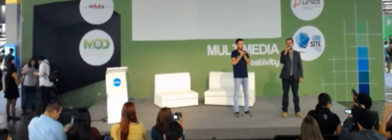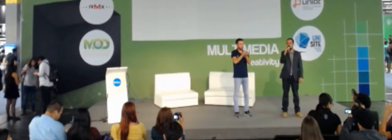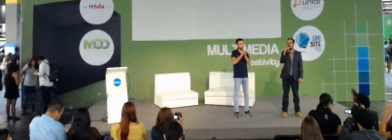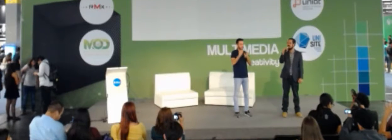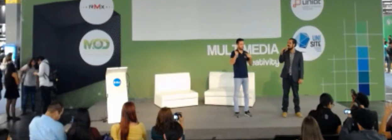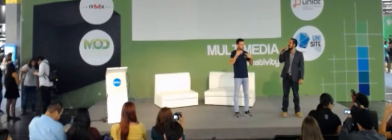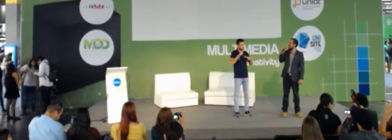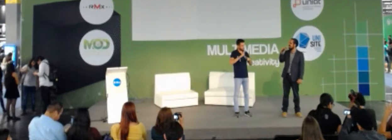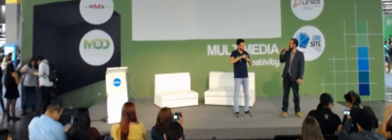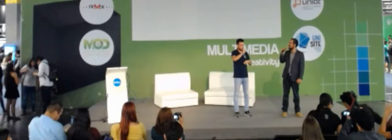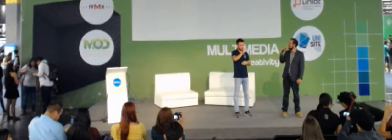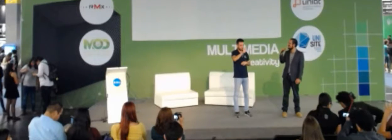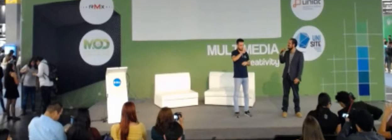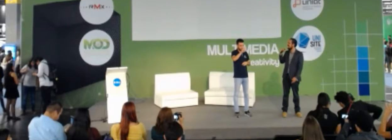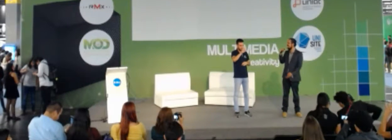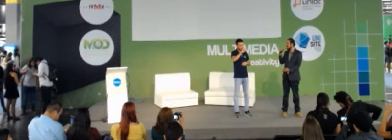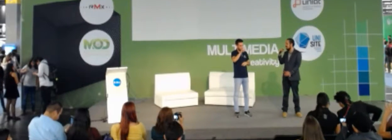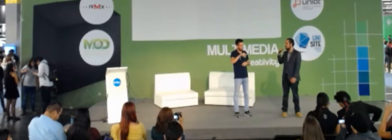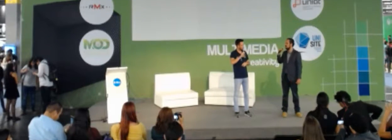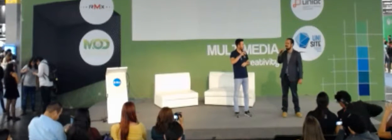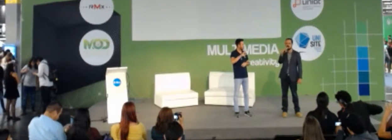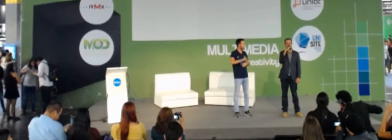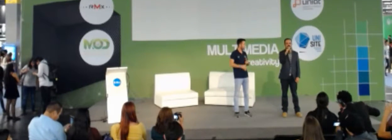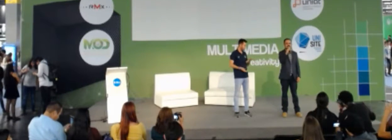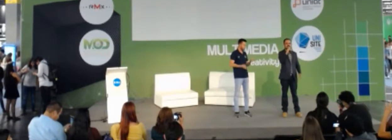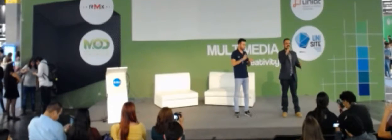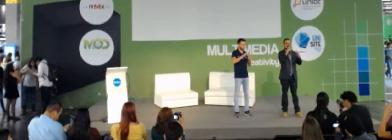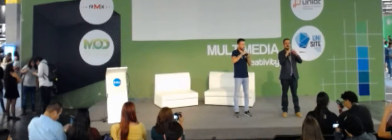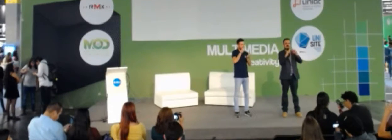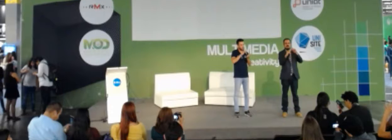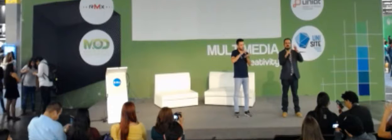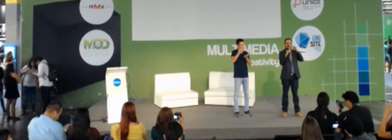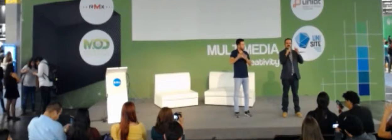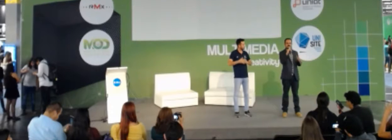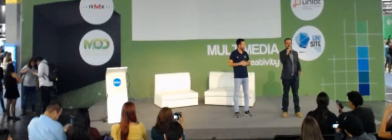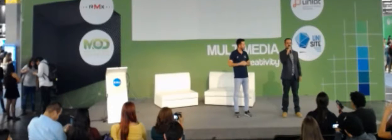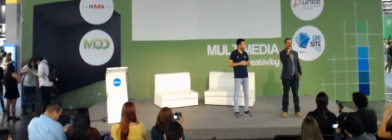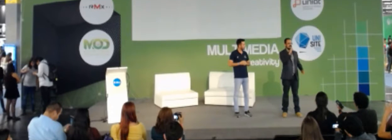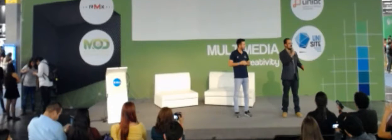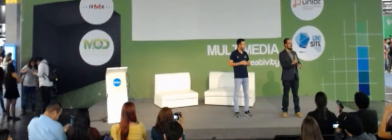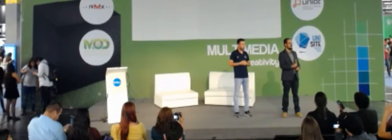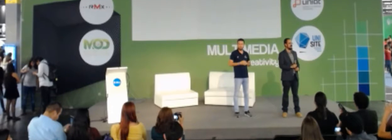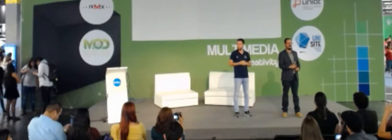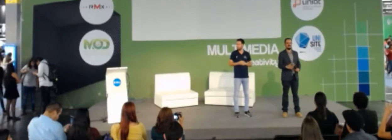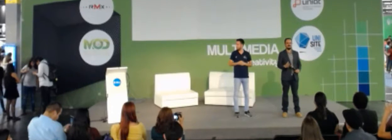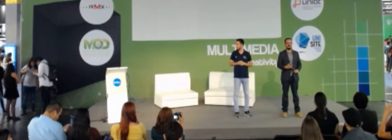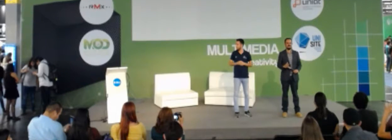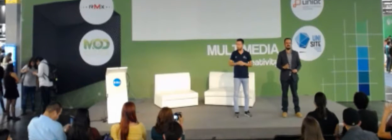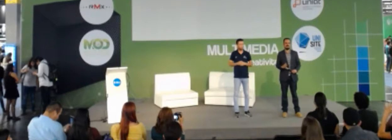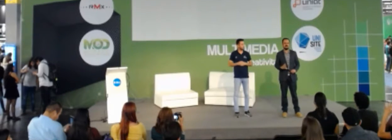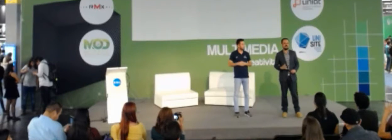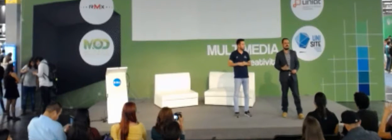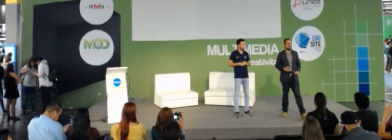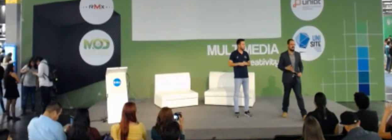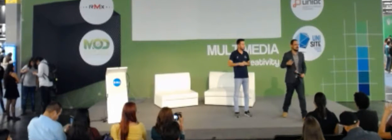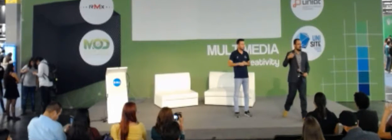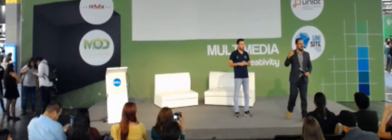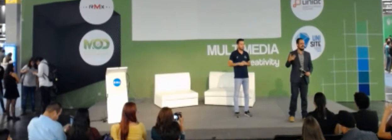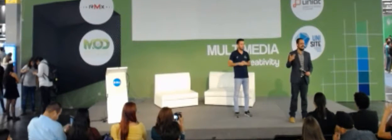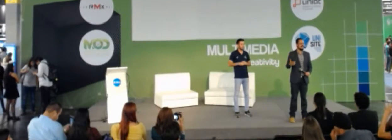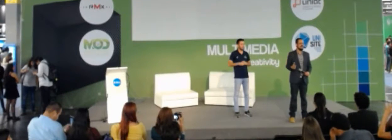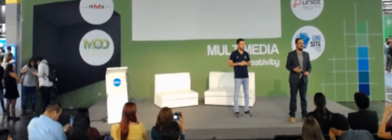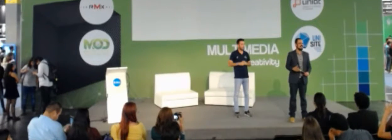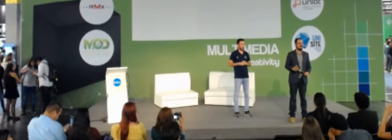maestro Abel Díaz de Santos. Muchísimas gracias. Maestro, el audio, ¿verdad? ¿Me escuchan